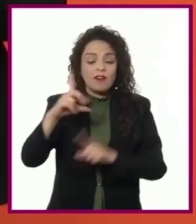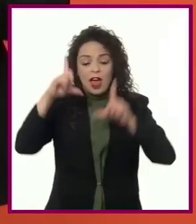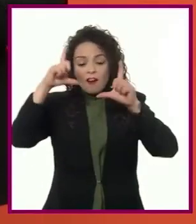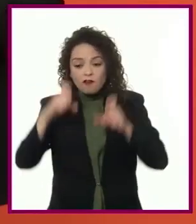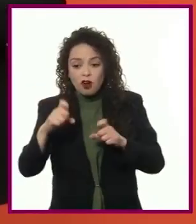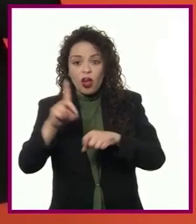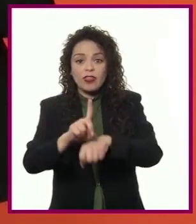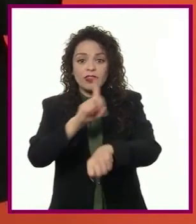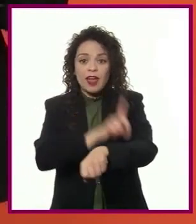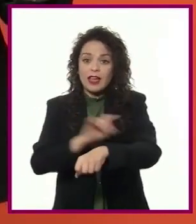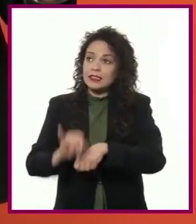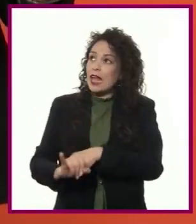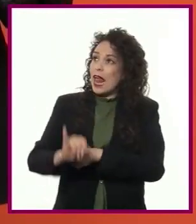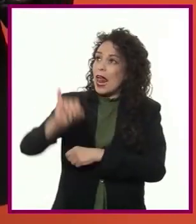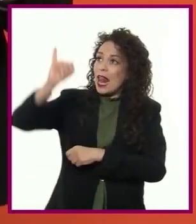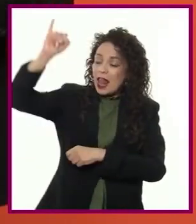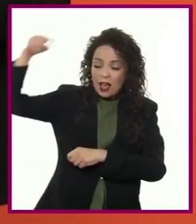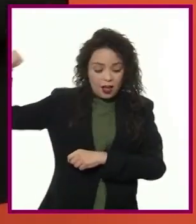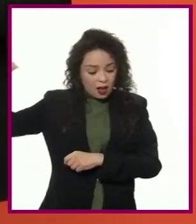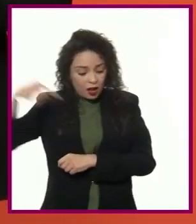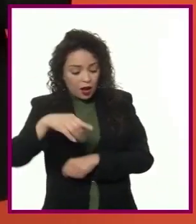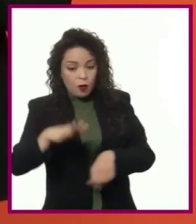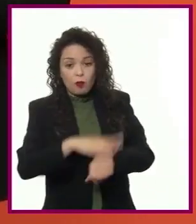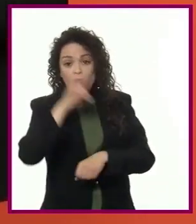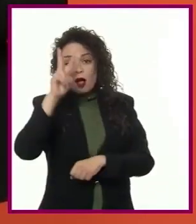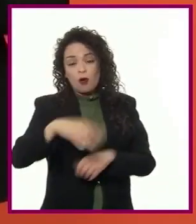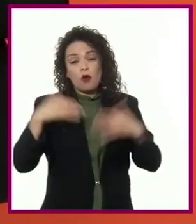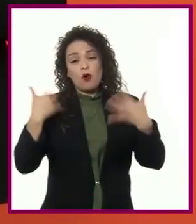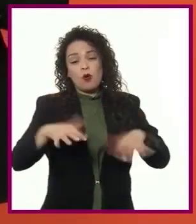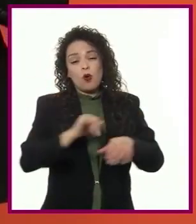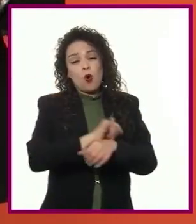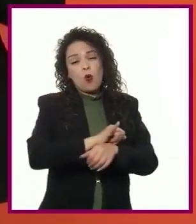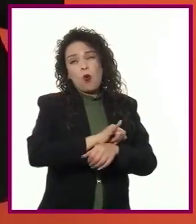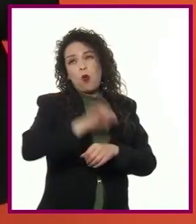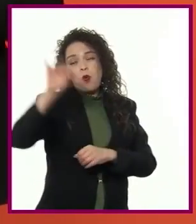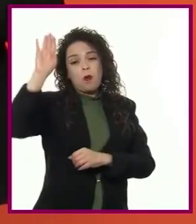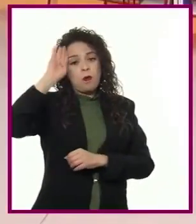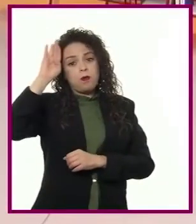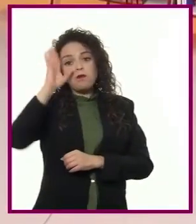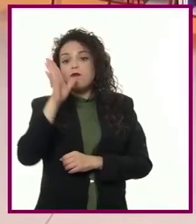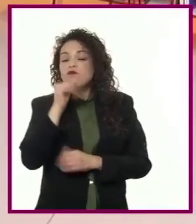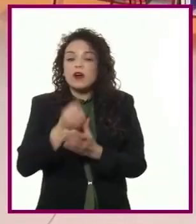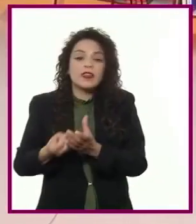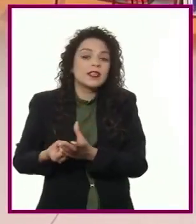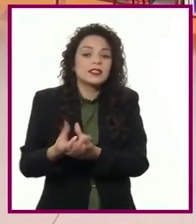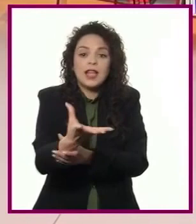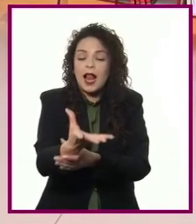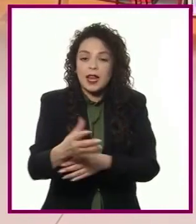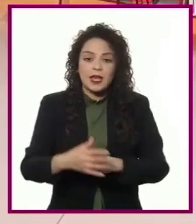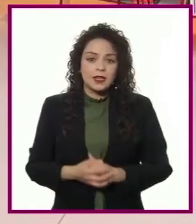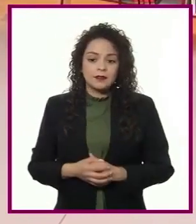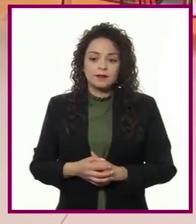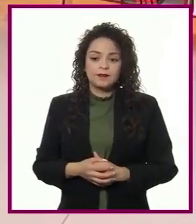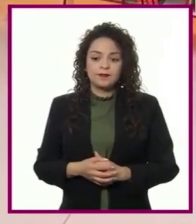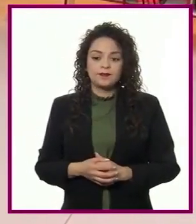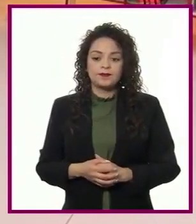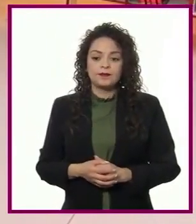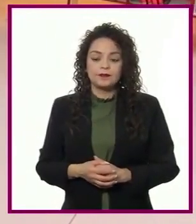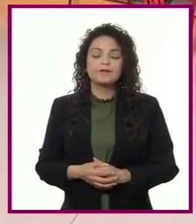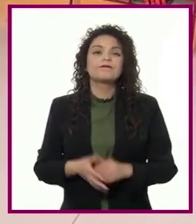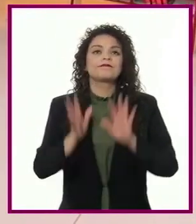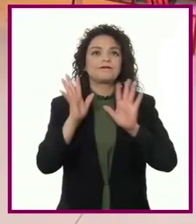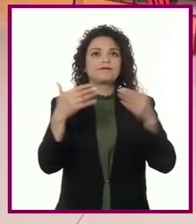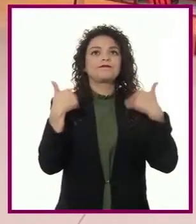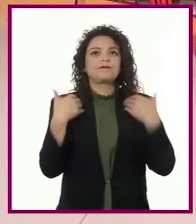fotografía debido a la gran distancia para poder salir de ella. Ahora comprendo. Es más